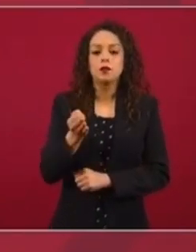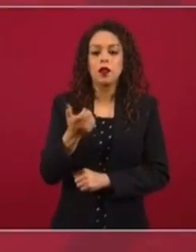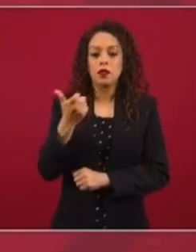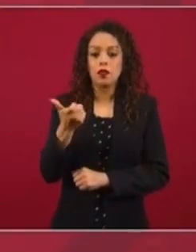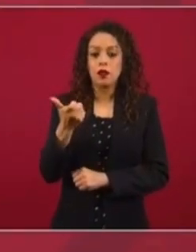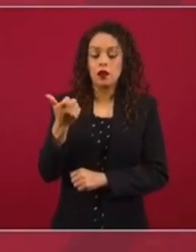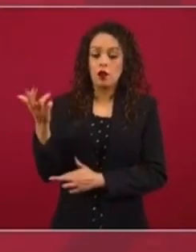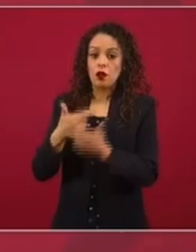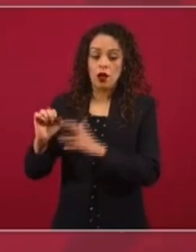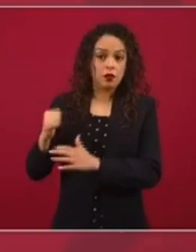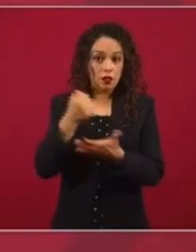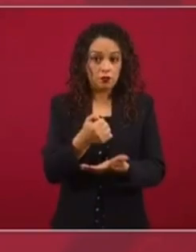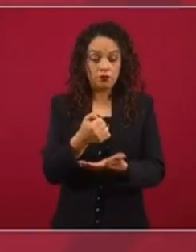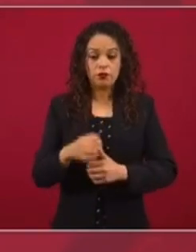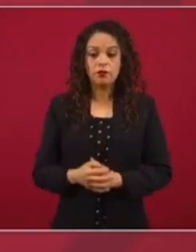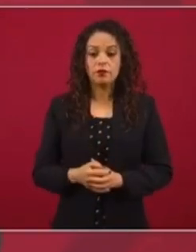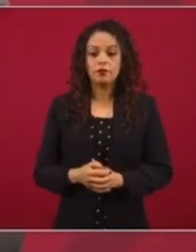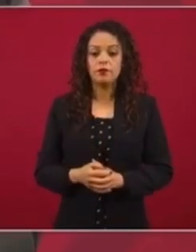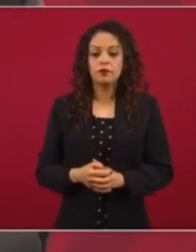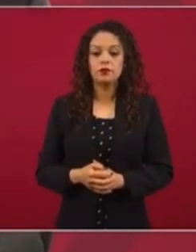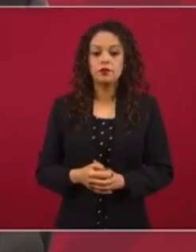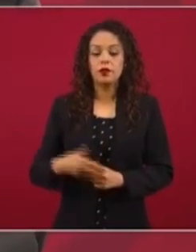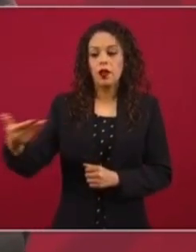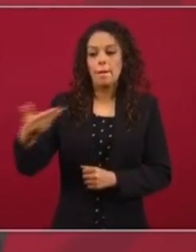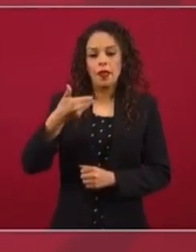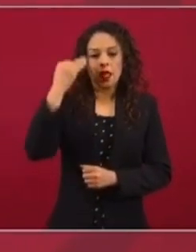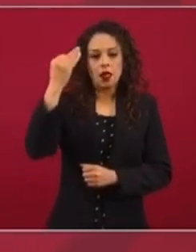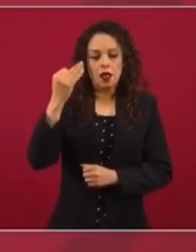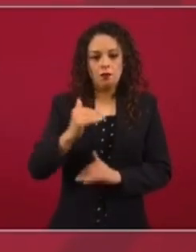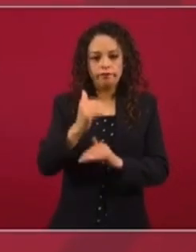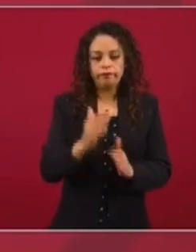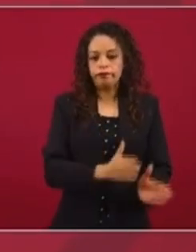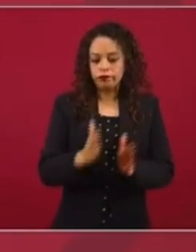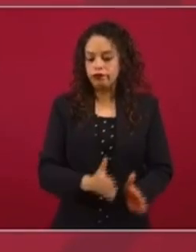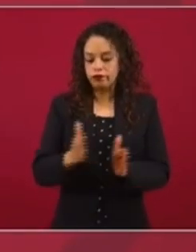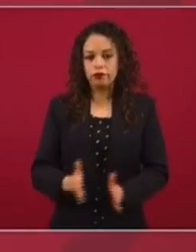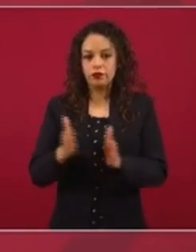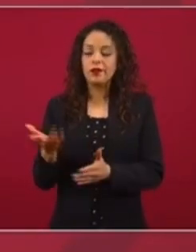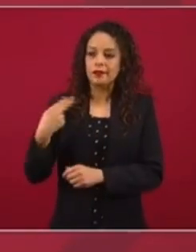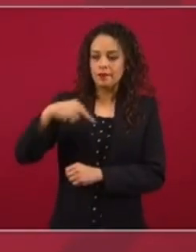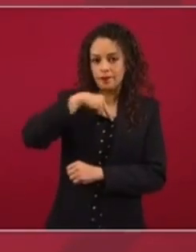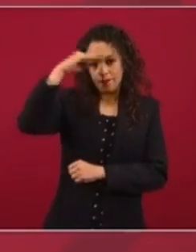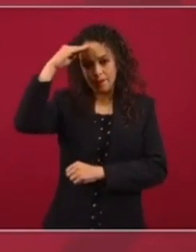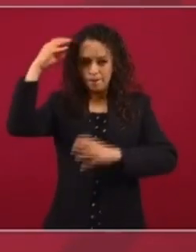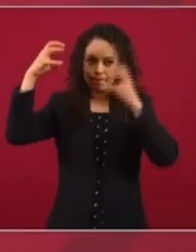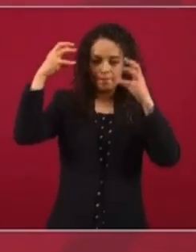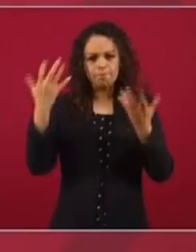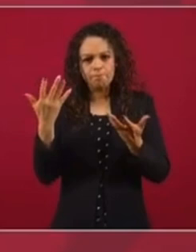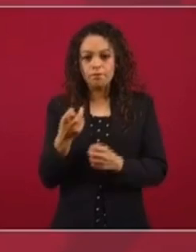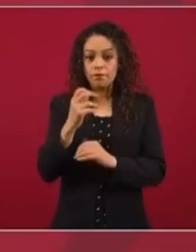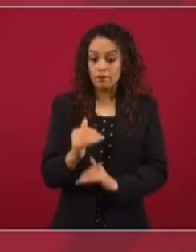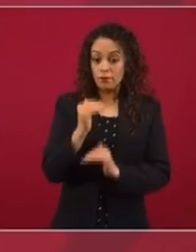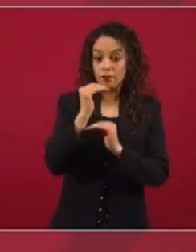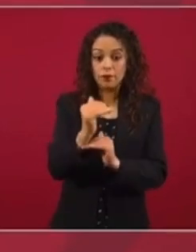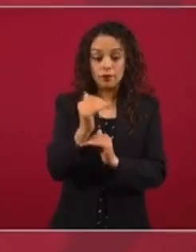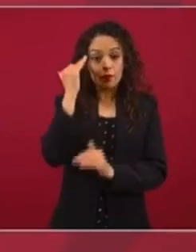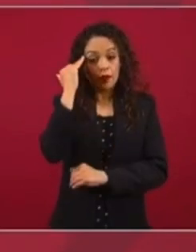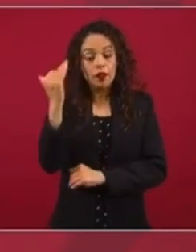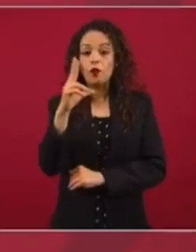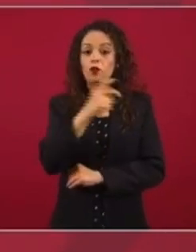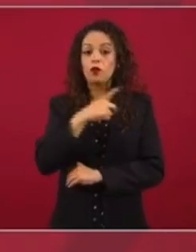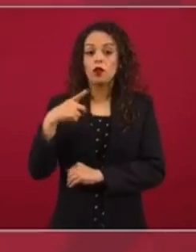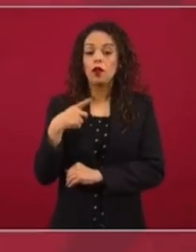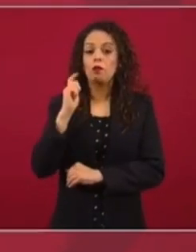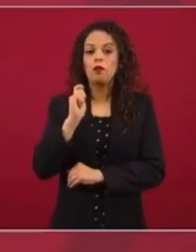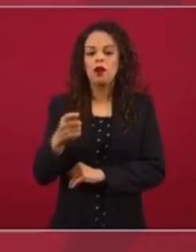devolver el dinero. Nos está pidiendo unos plazos, lo estamos considerando. Desde luego, el plazo no debe de